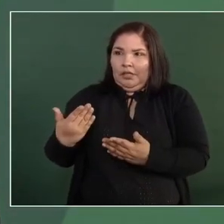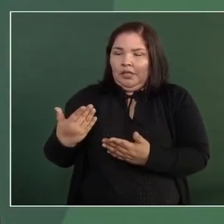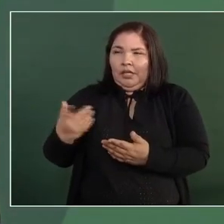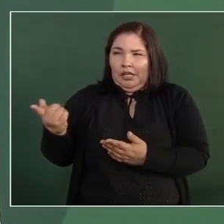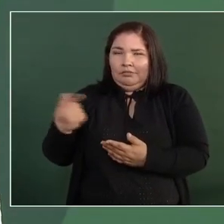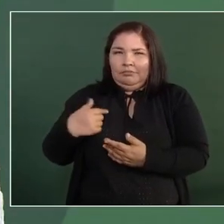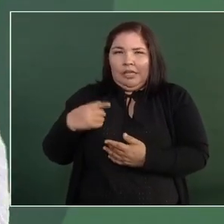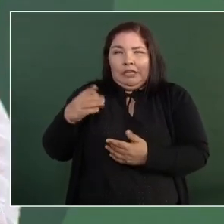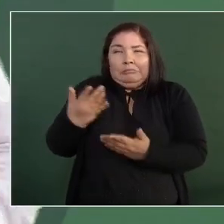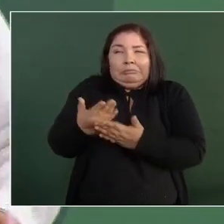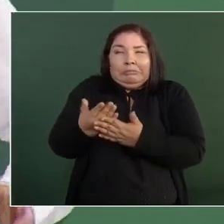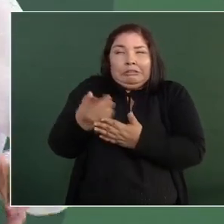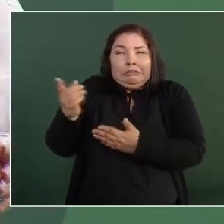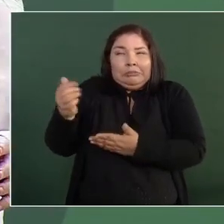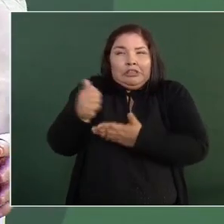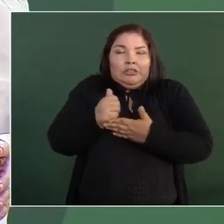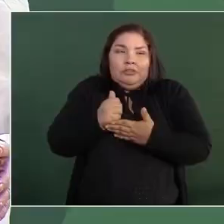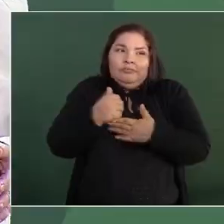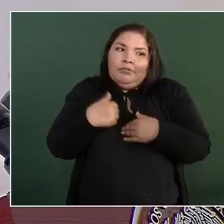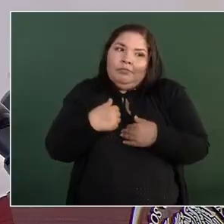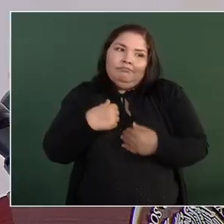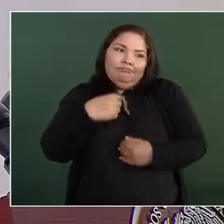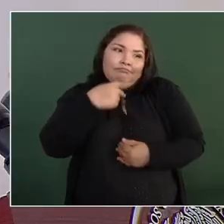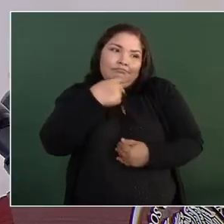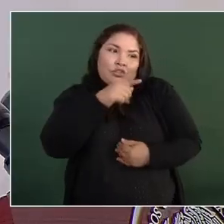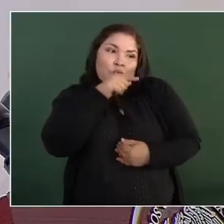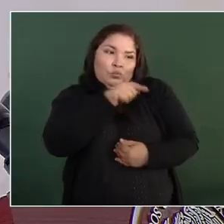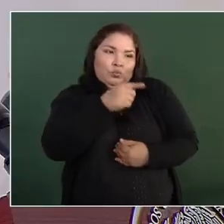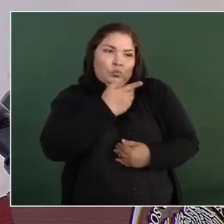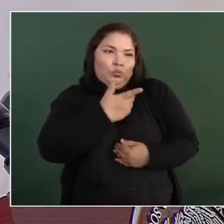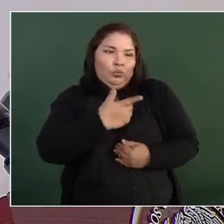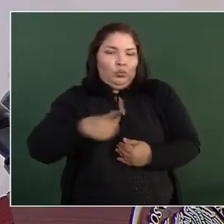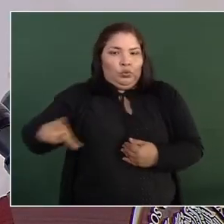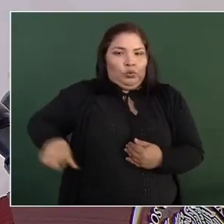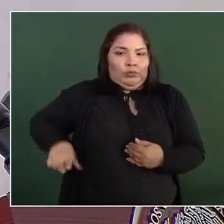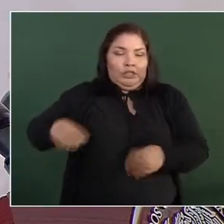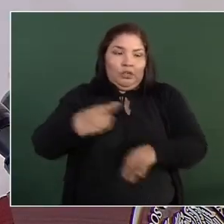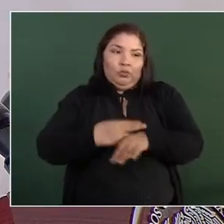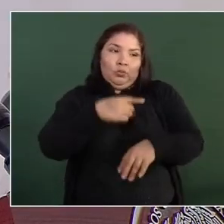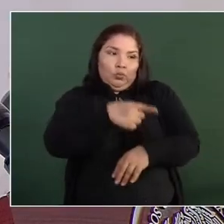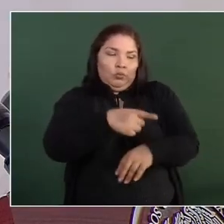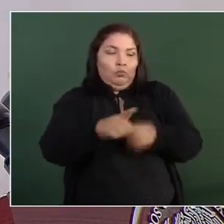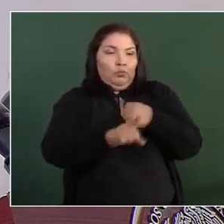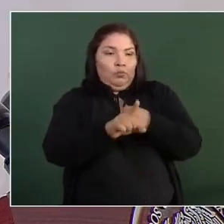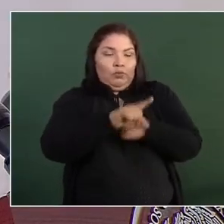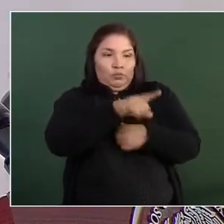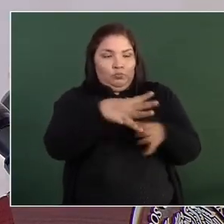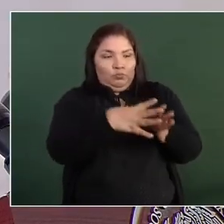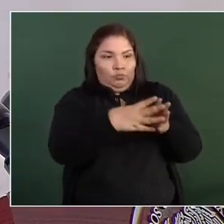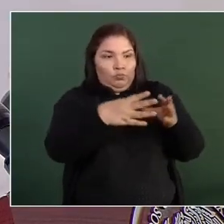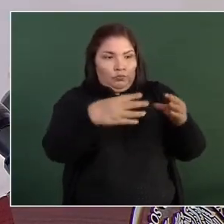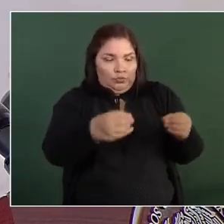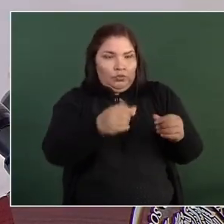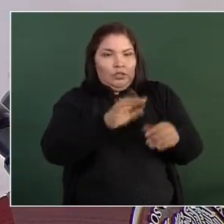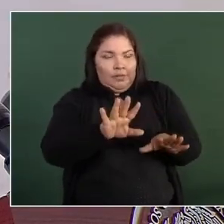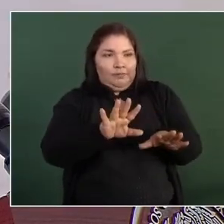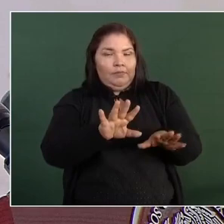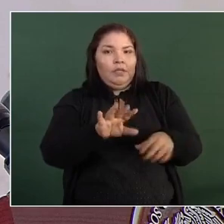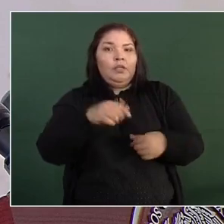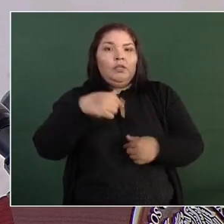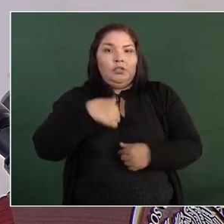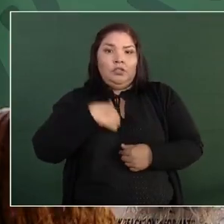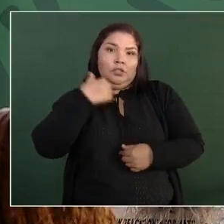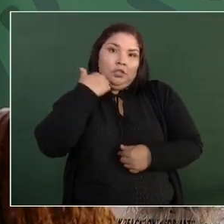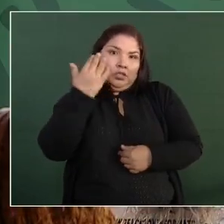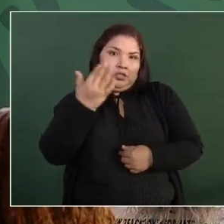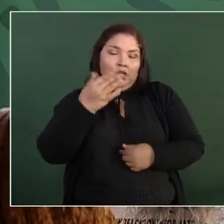ayudar. Pero me dijo, pues ese es un problema que tienen que sacar ustedes, lo estamos sacando, presidente. Le quiero decir que el último día de su